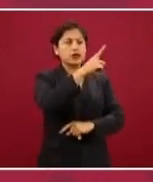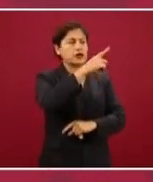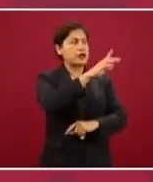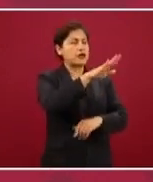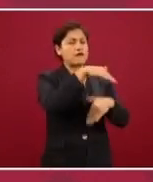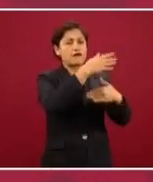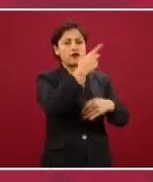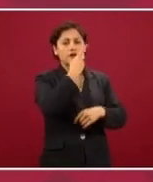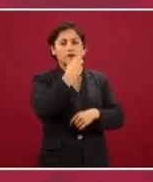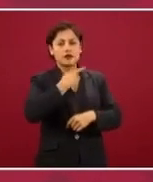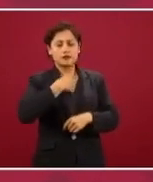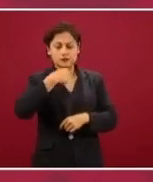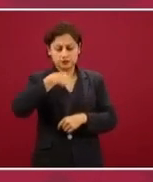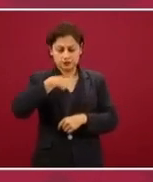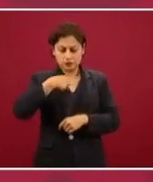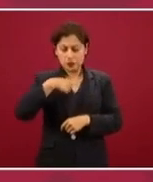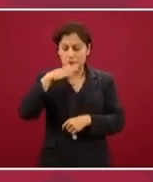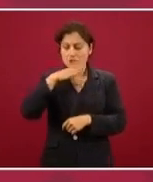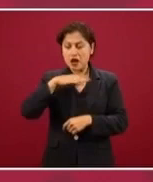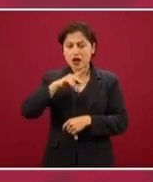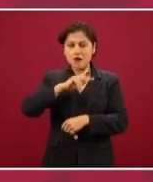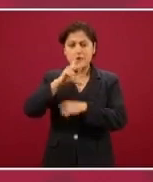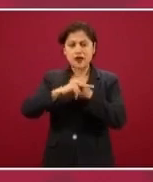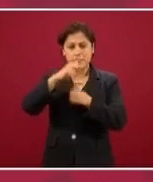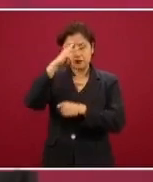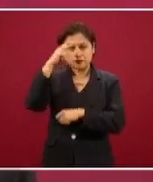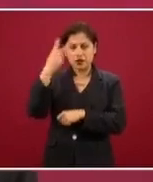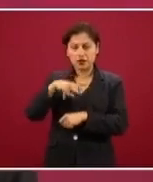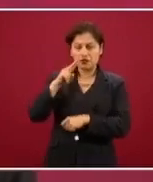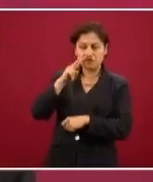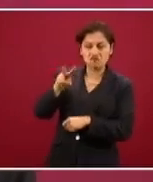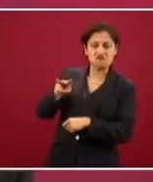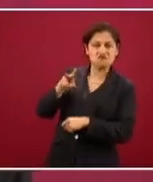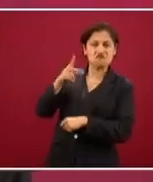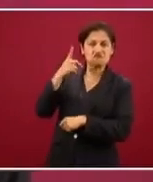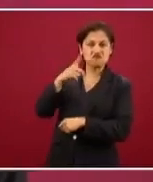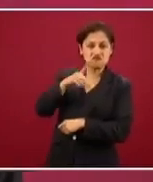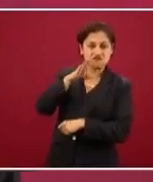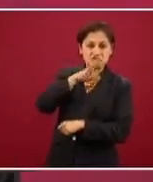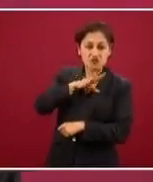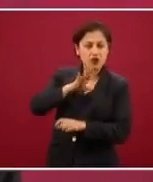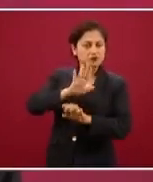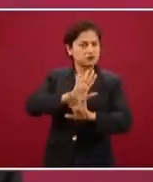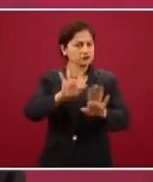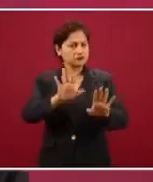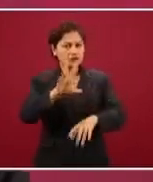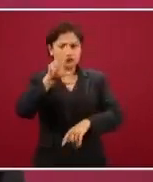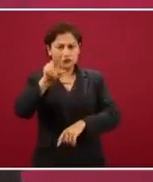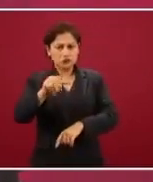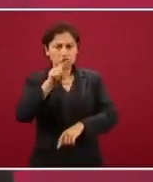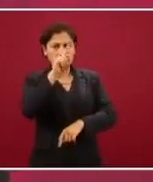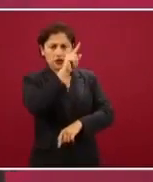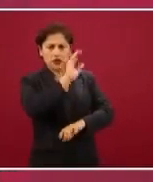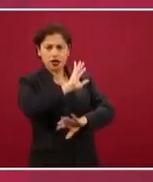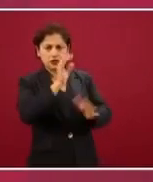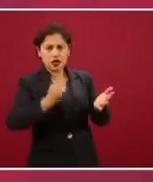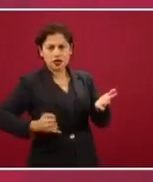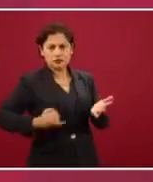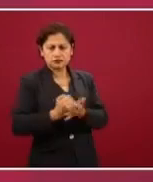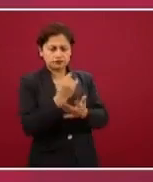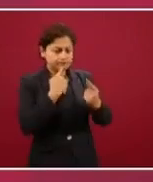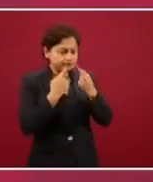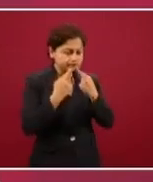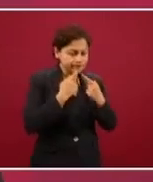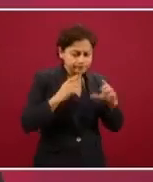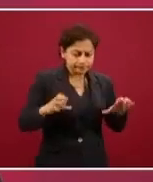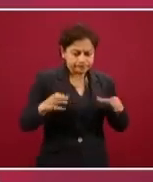No, si ya fue una decisión de una autoridad, se lleva a cabo la consulta. ¿Y qué le digo a